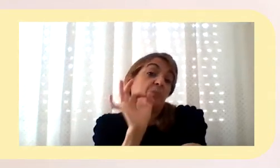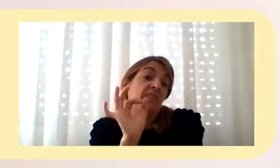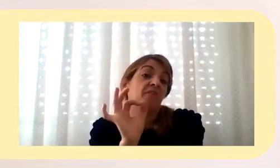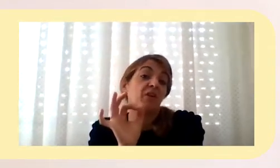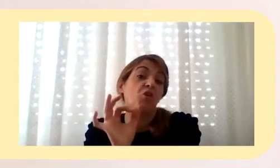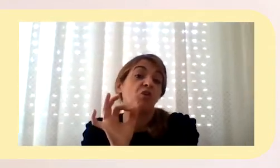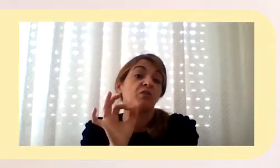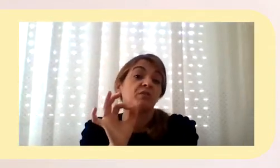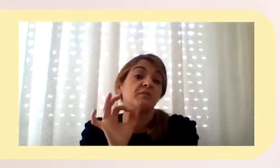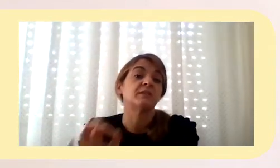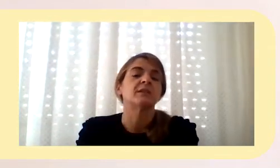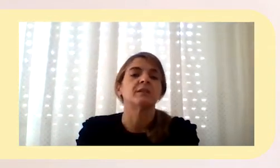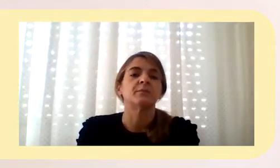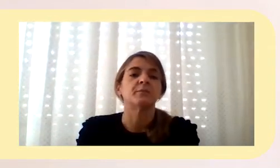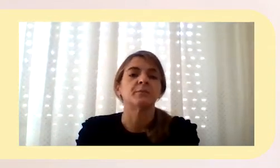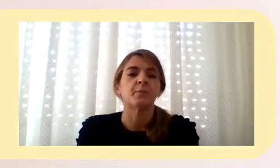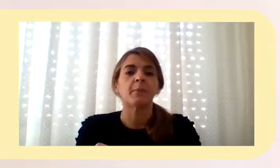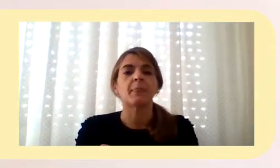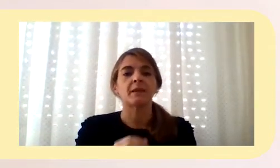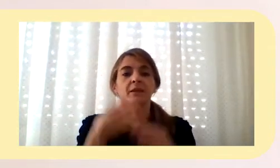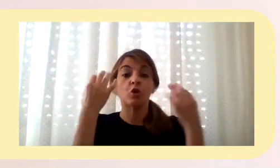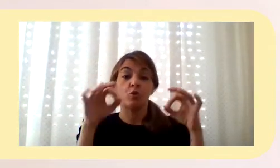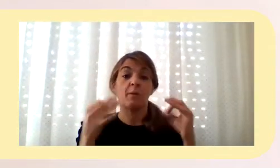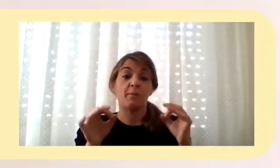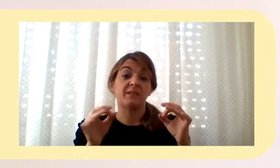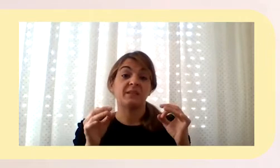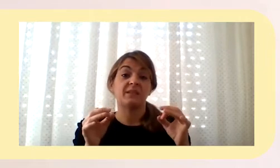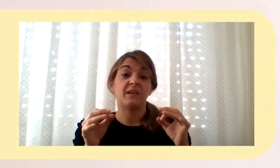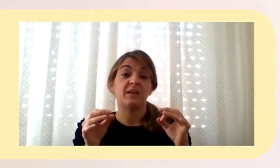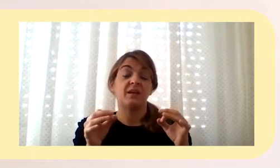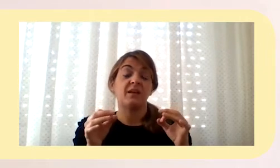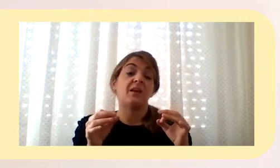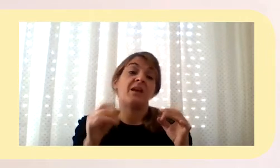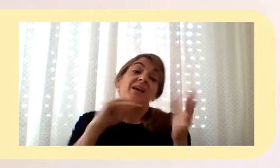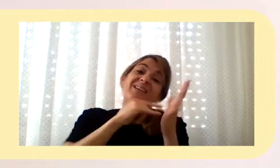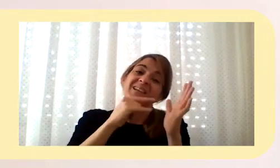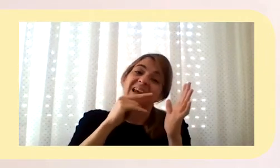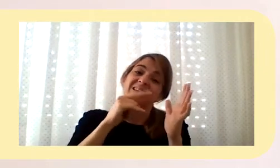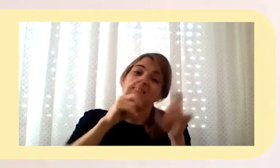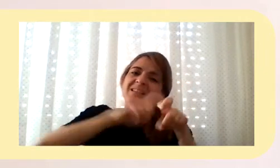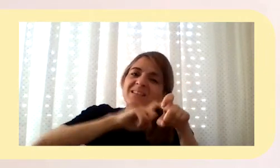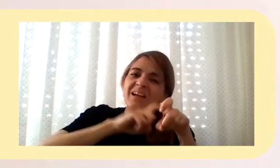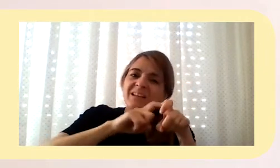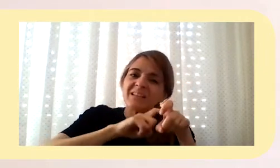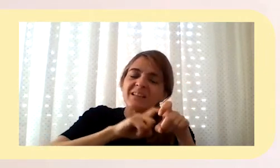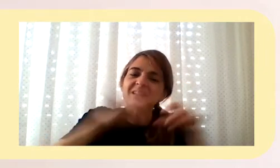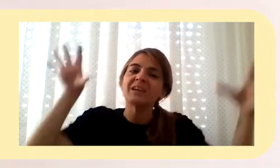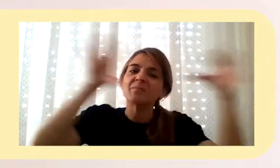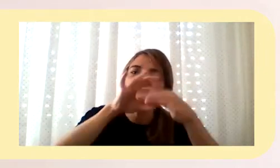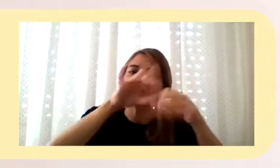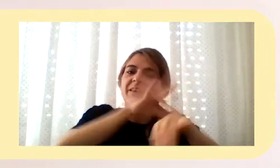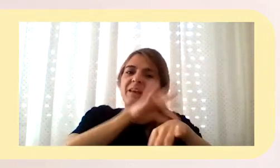respuesta específica. Se suele cuestionar la sintomatología descrita y se suele también simplificar